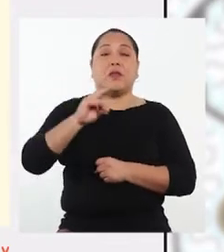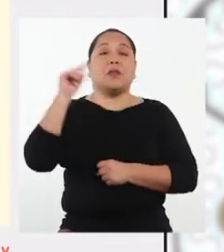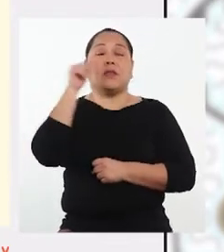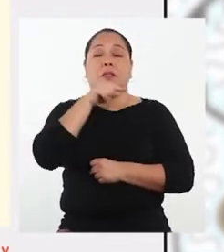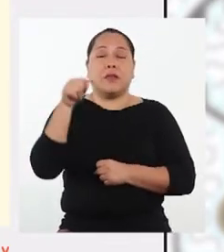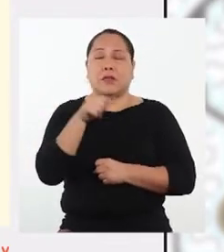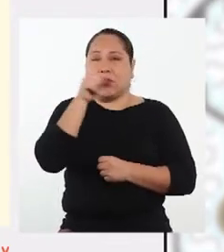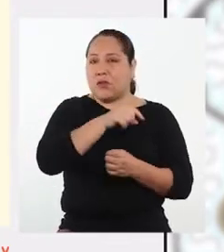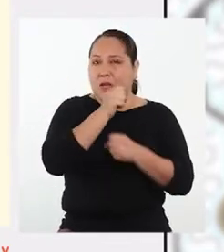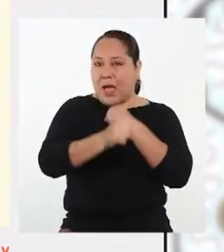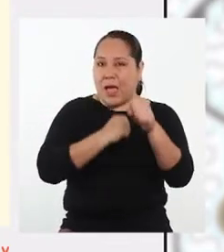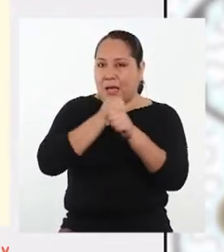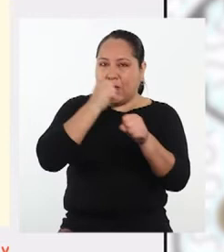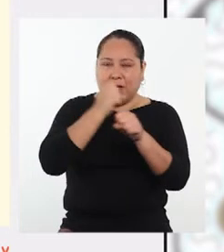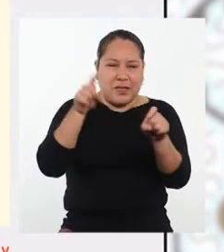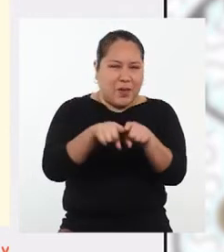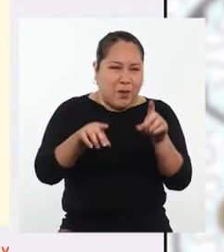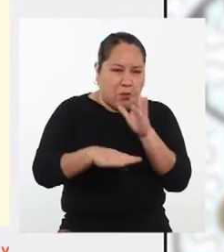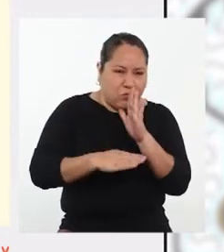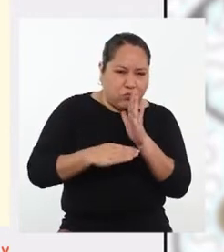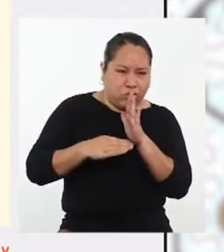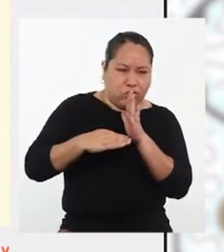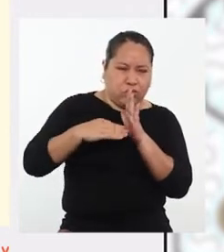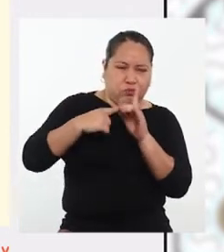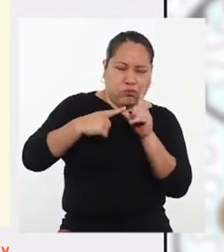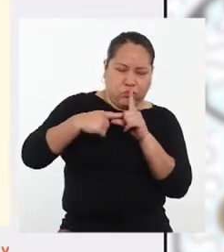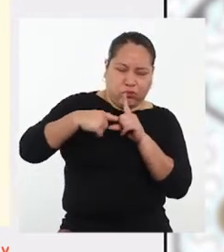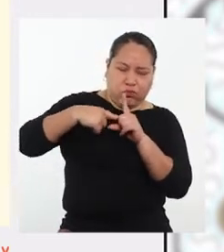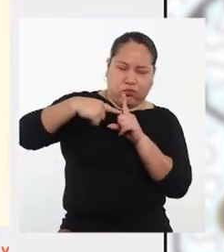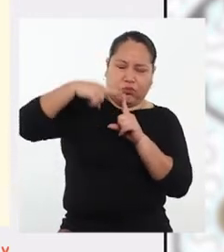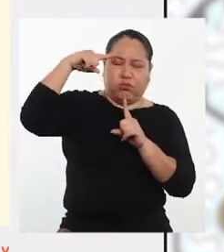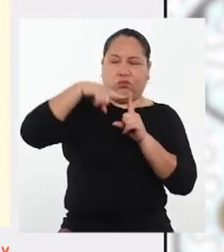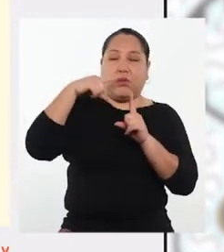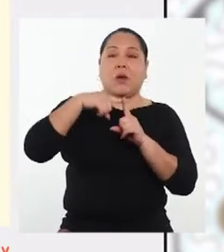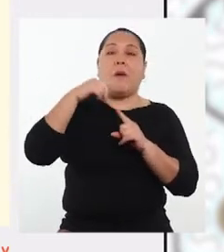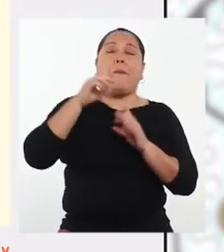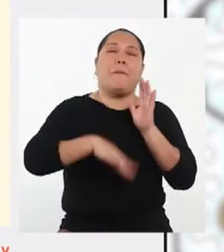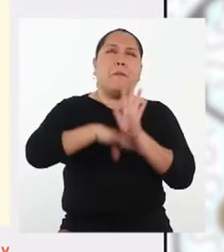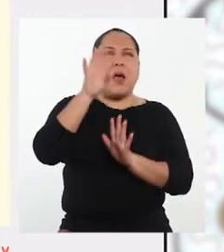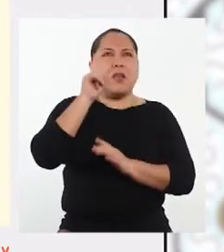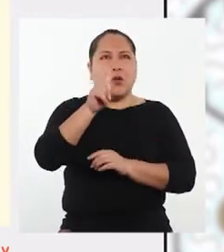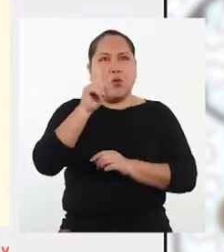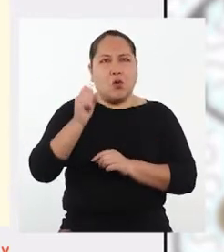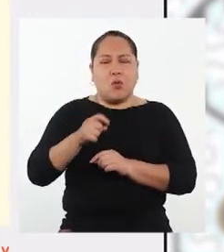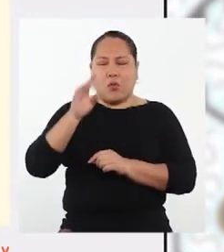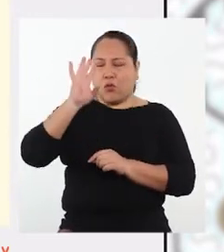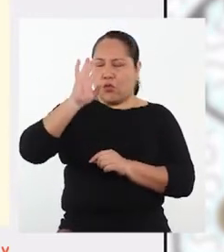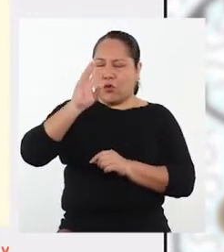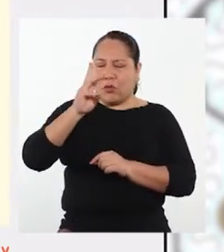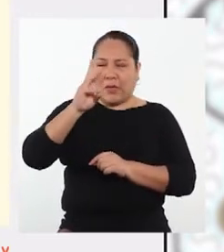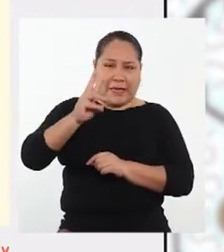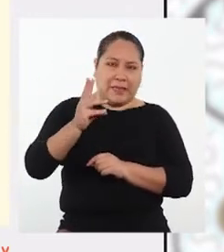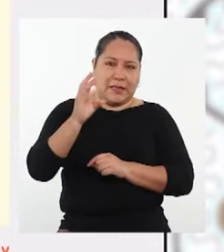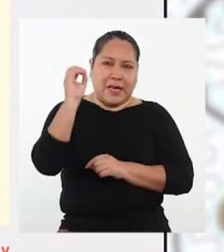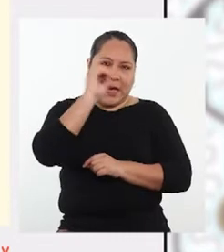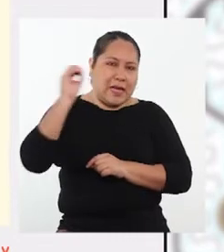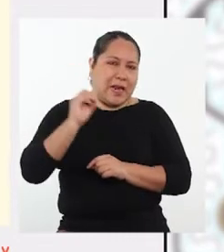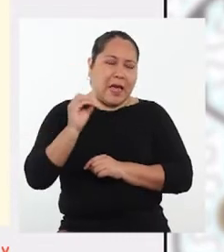2017, ya que en esos años también aumentó bastante la temperatura, algo más de 1.06 grados